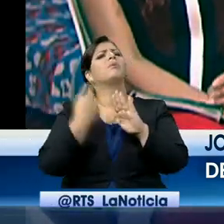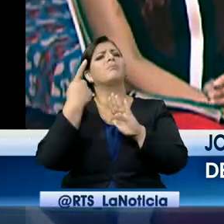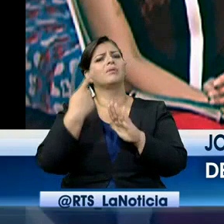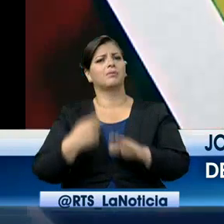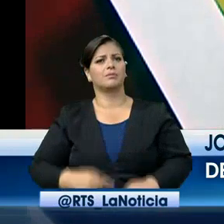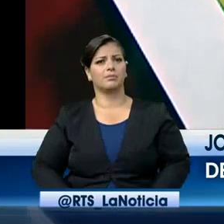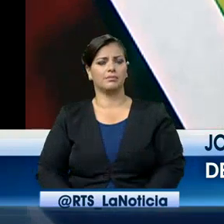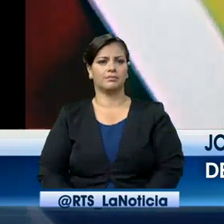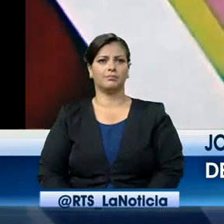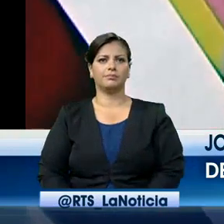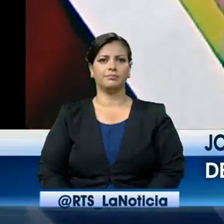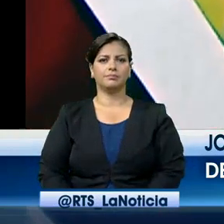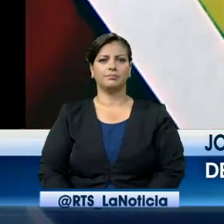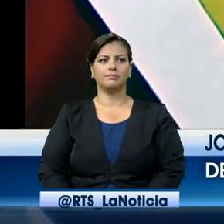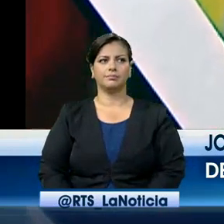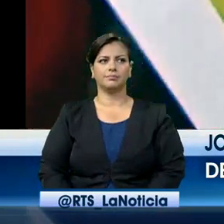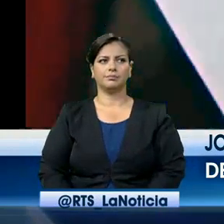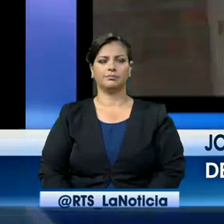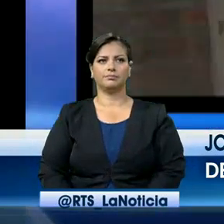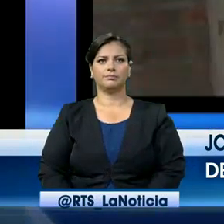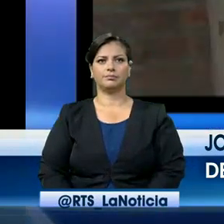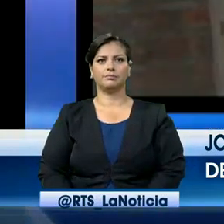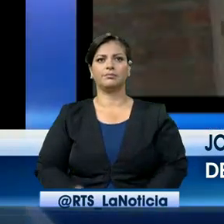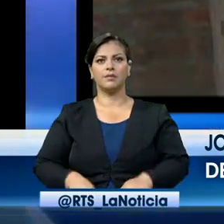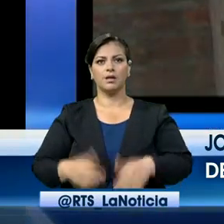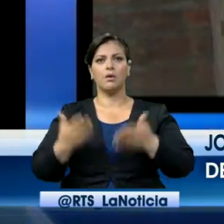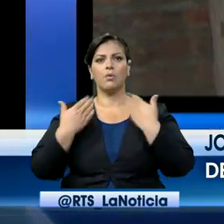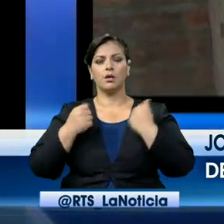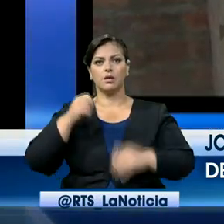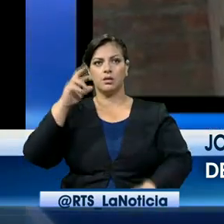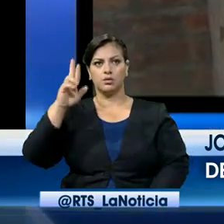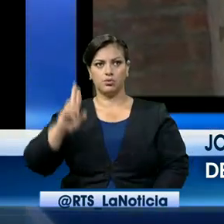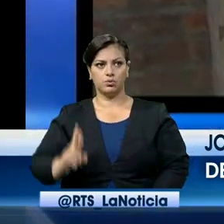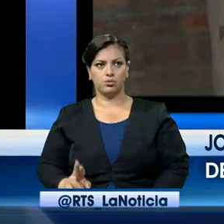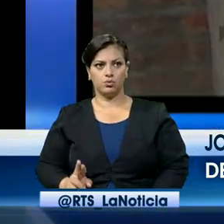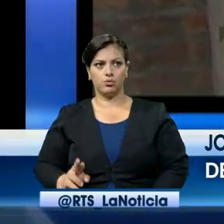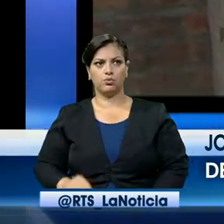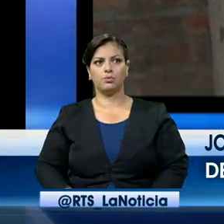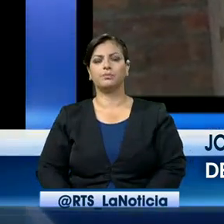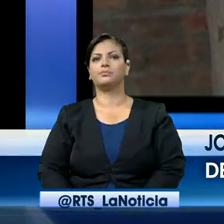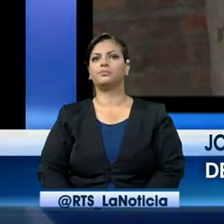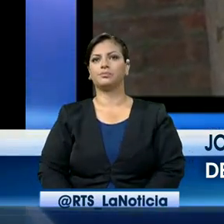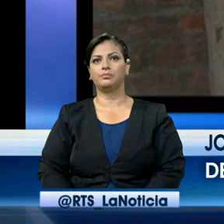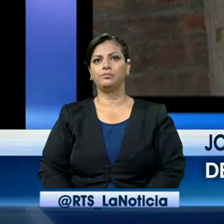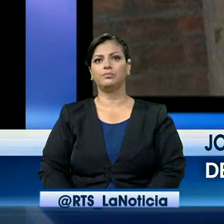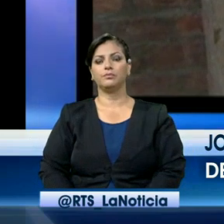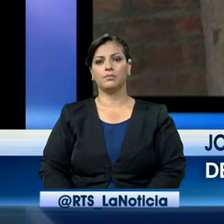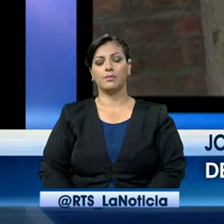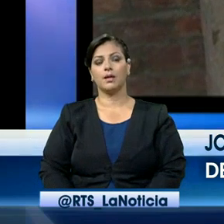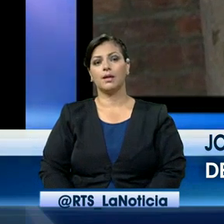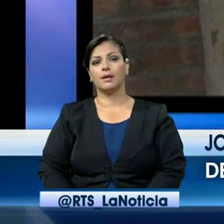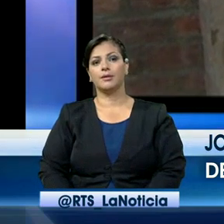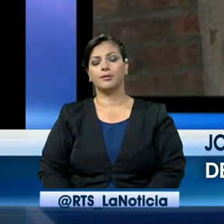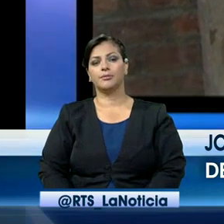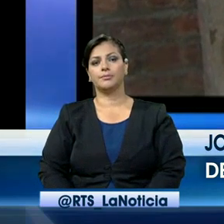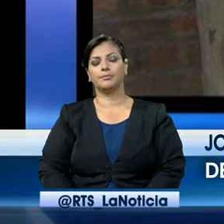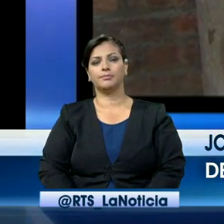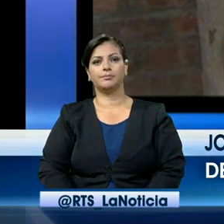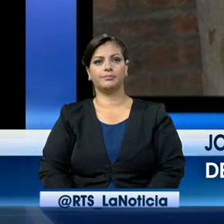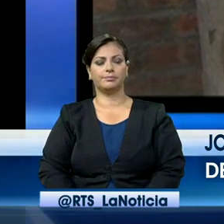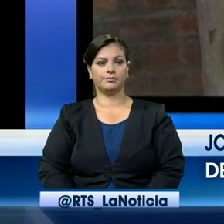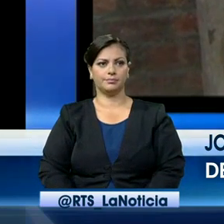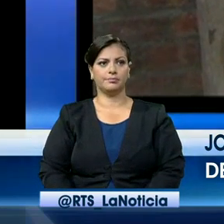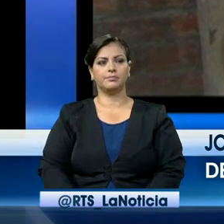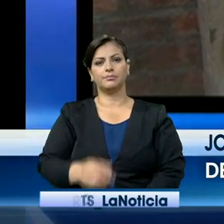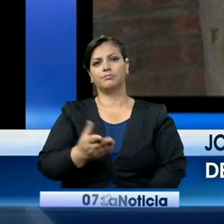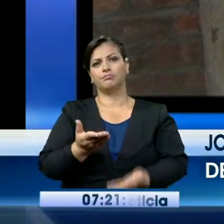vez por familiares en el sur de Guayaquil. Él salía del terminar su función con, como le decía, con mi hermana ayudándole a